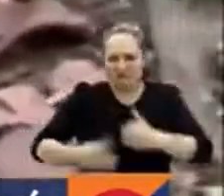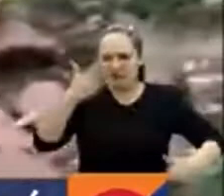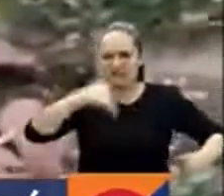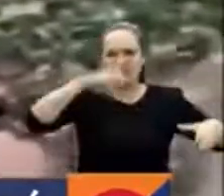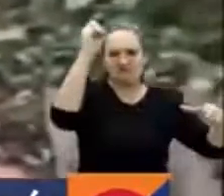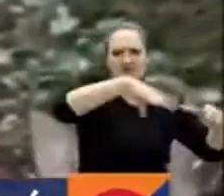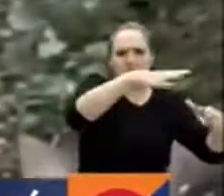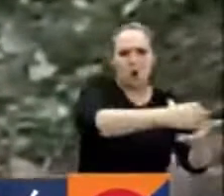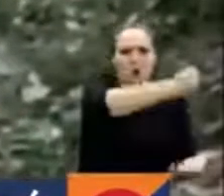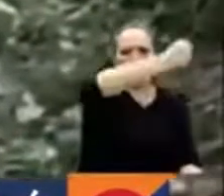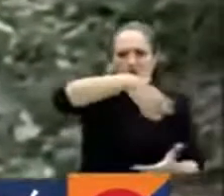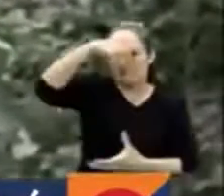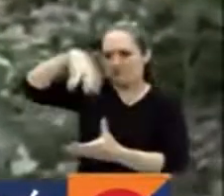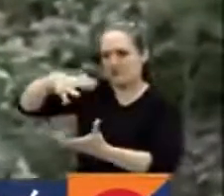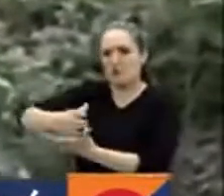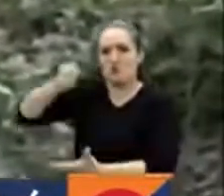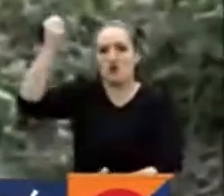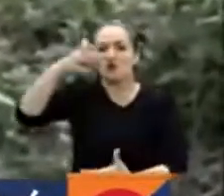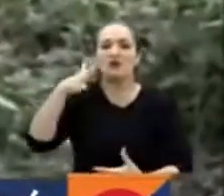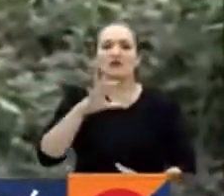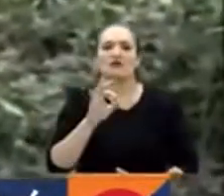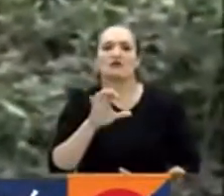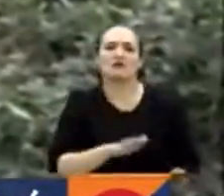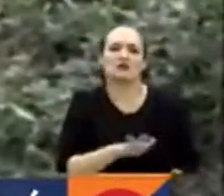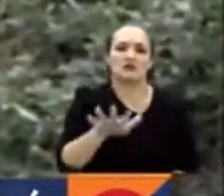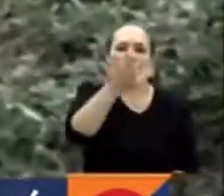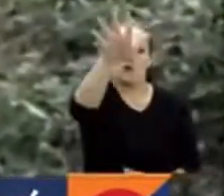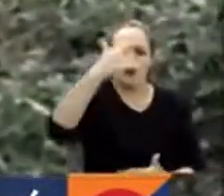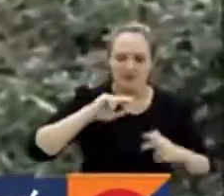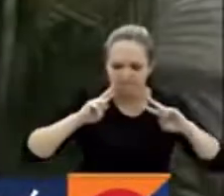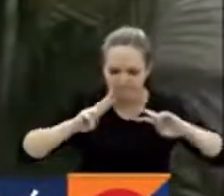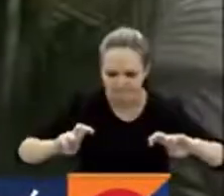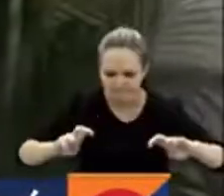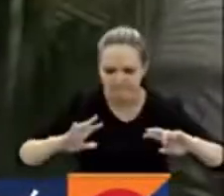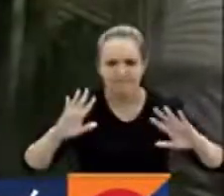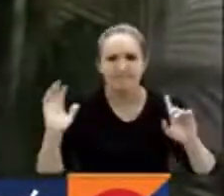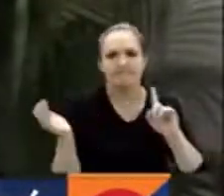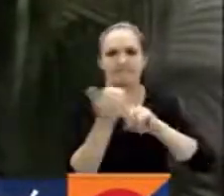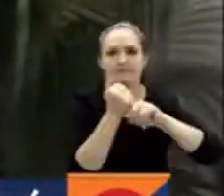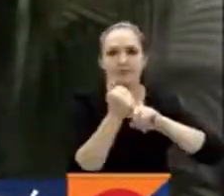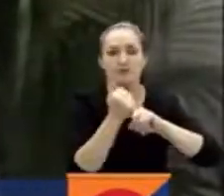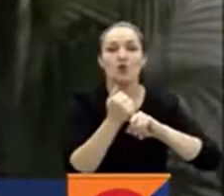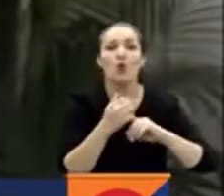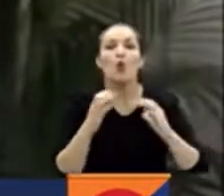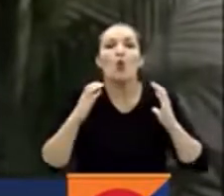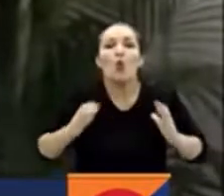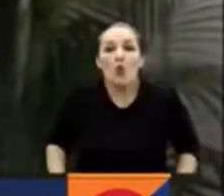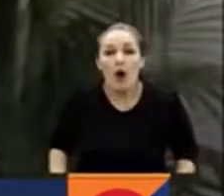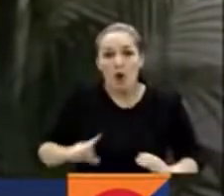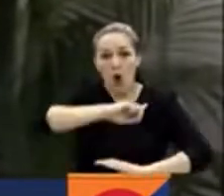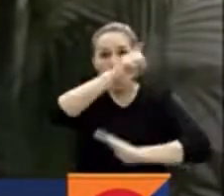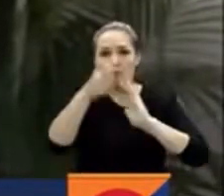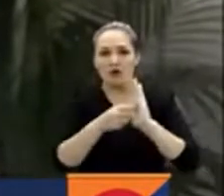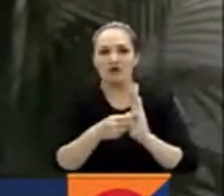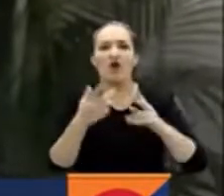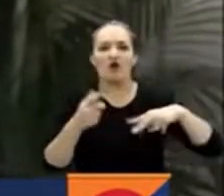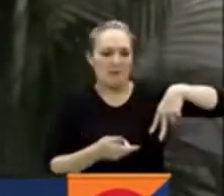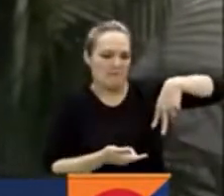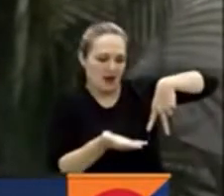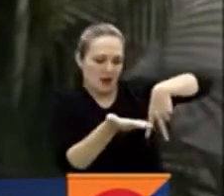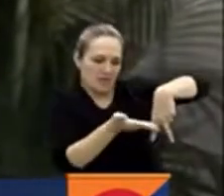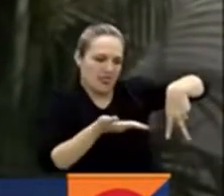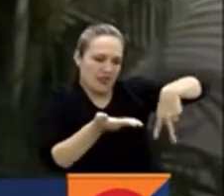de Cali. Las autoridades realizaron el levantamiento. Fueron encontradas partes de las extremidades inferiores de un ser